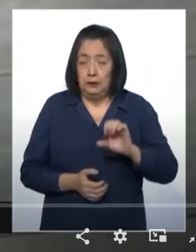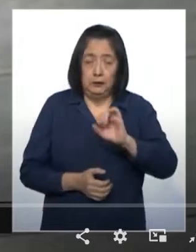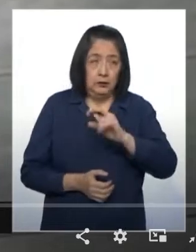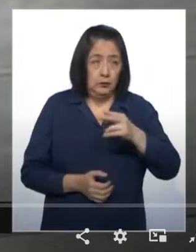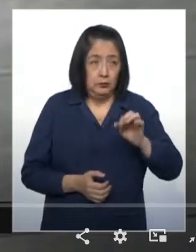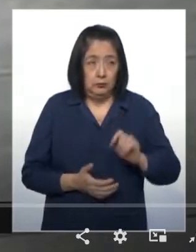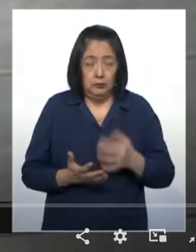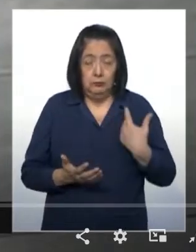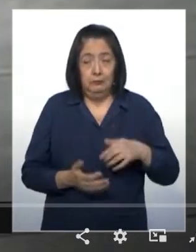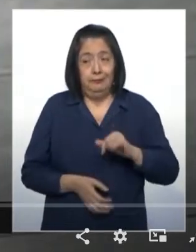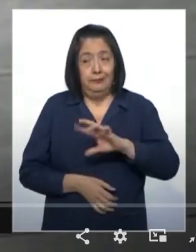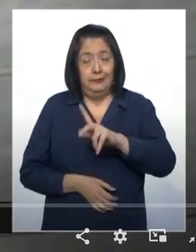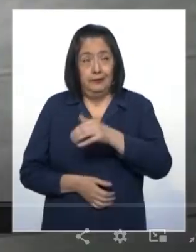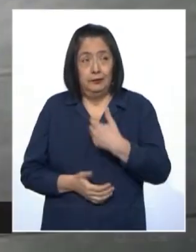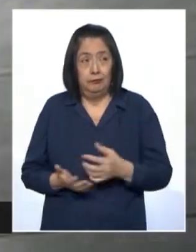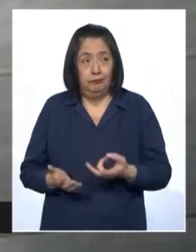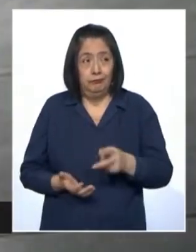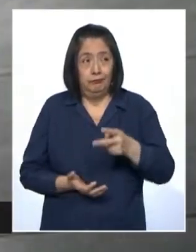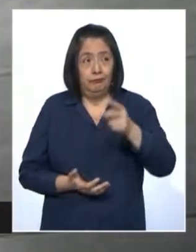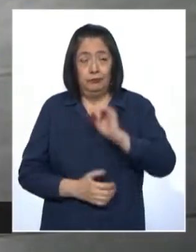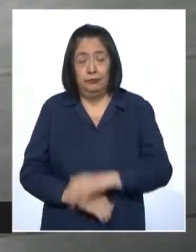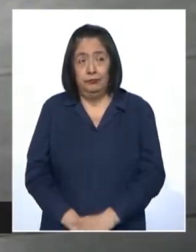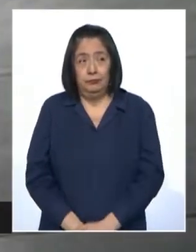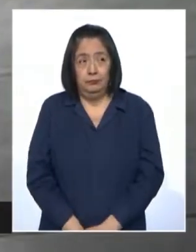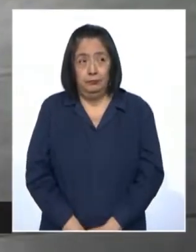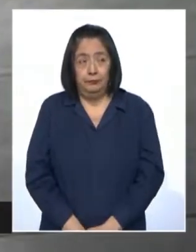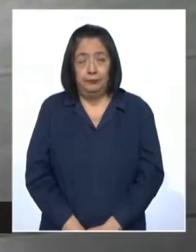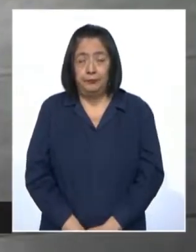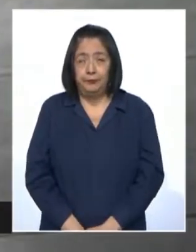donde los índices delictivos van en aumento.